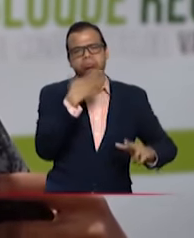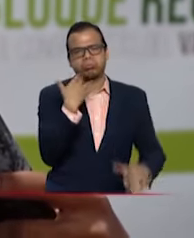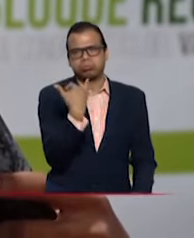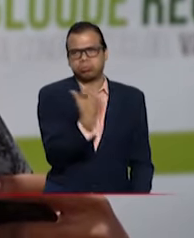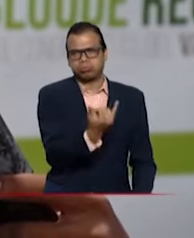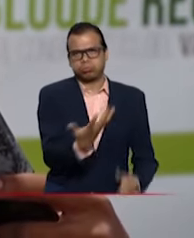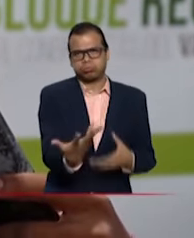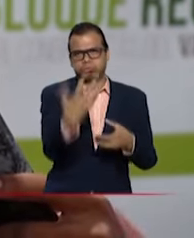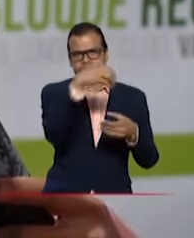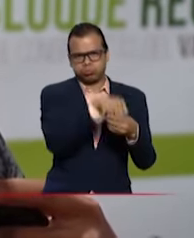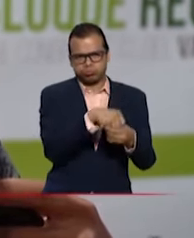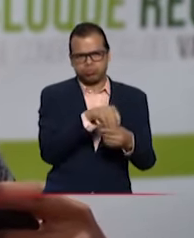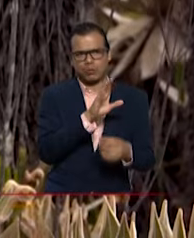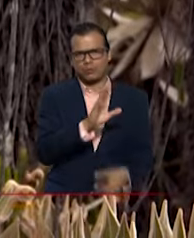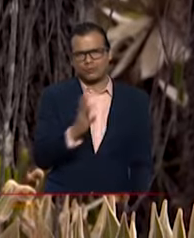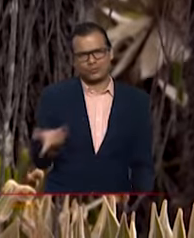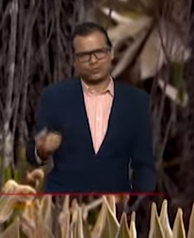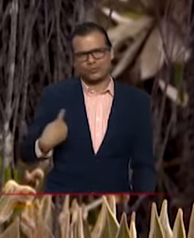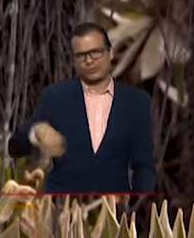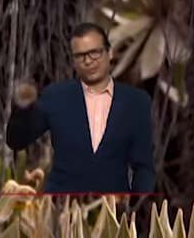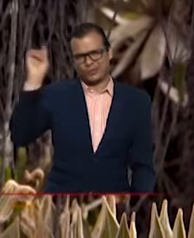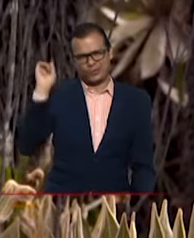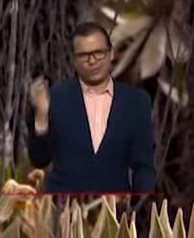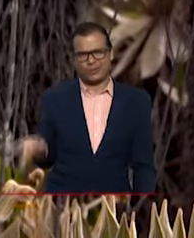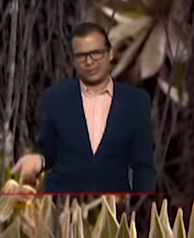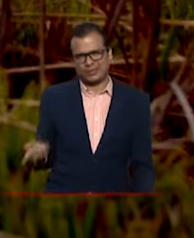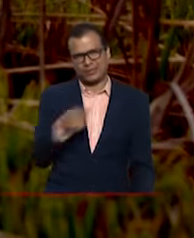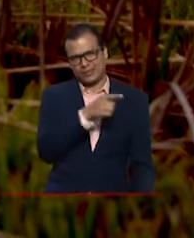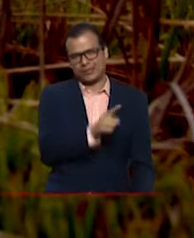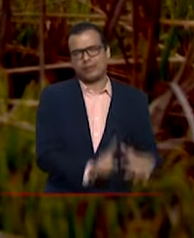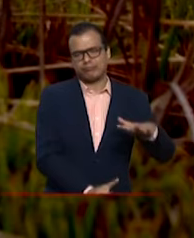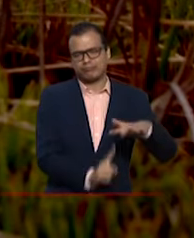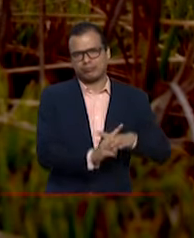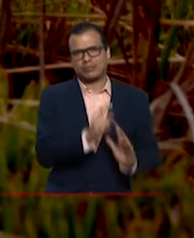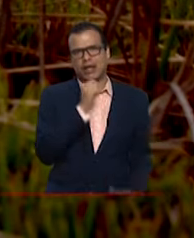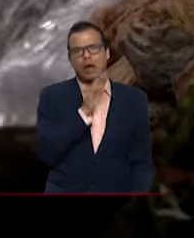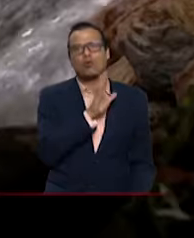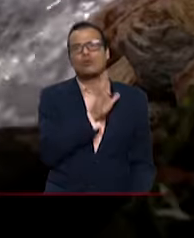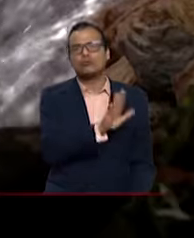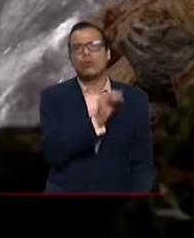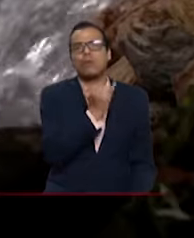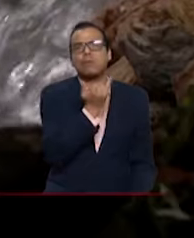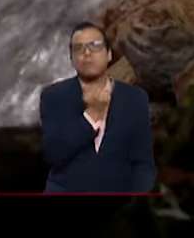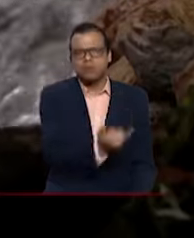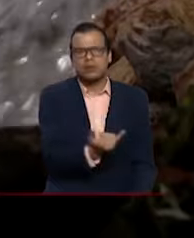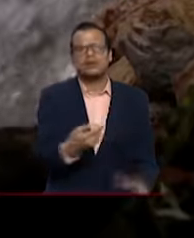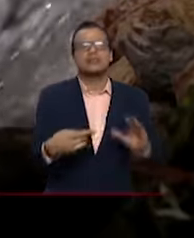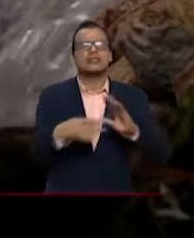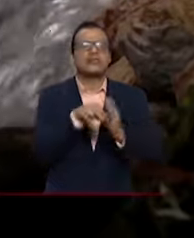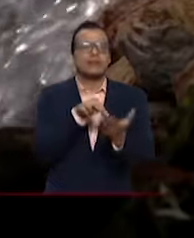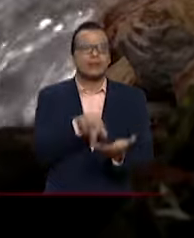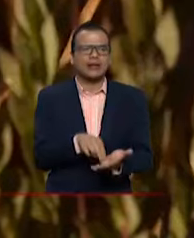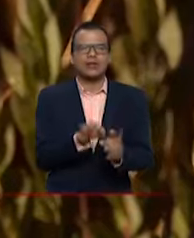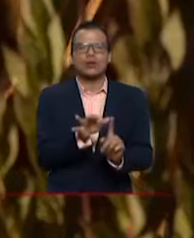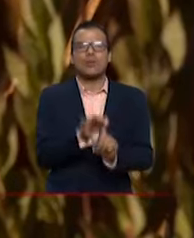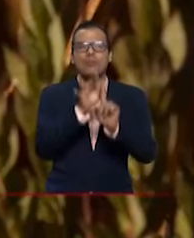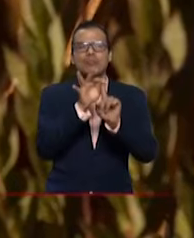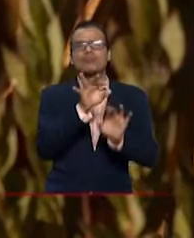se parcialice, se realicen urbanismos ni nada por el estilo. Esas son zonas de protección, de áreas